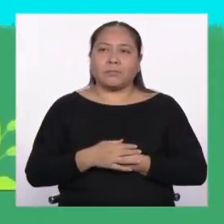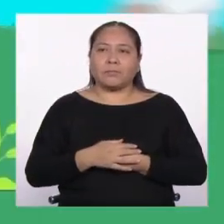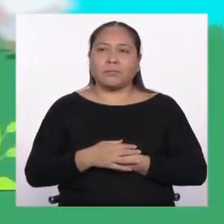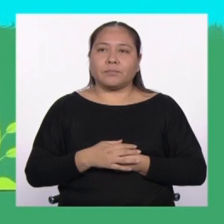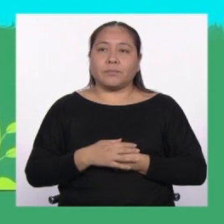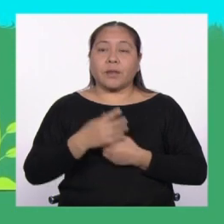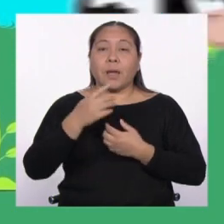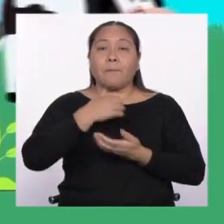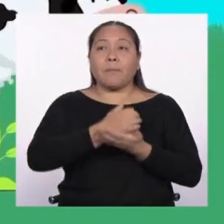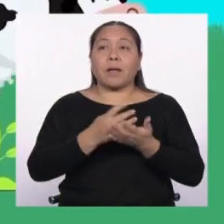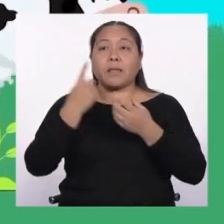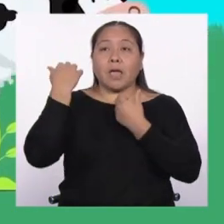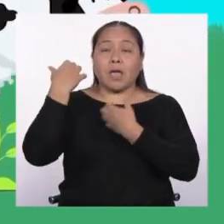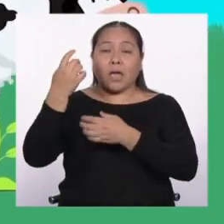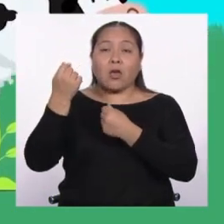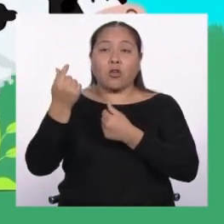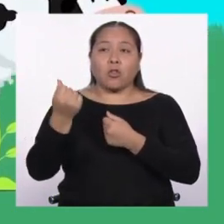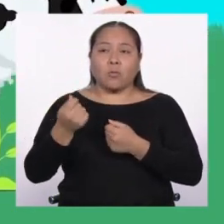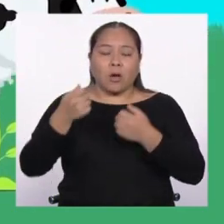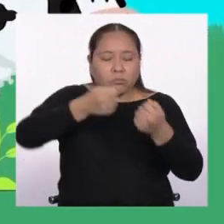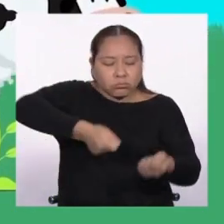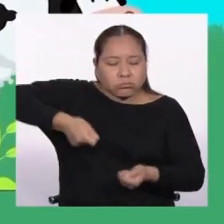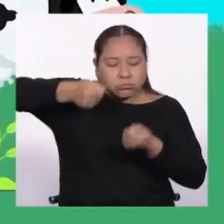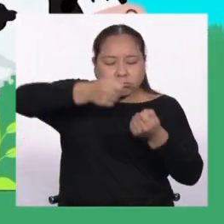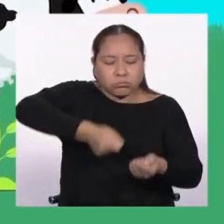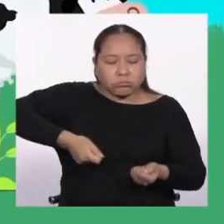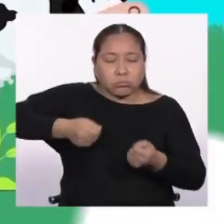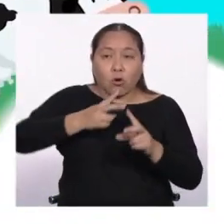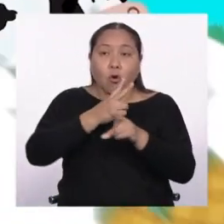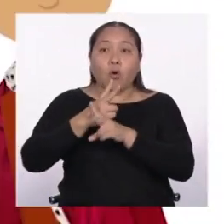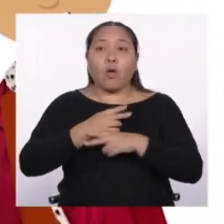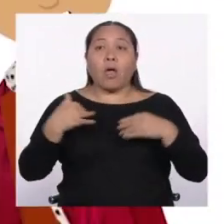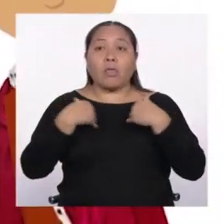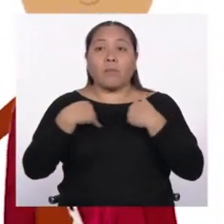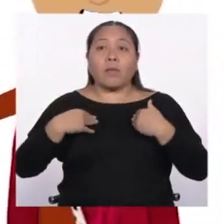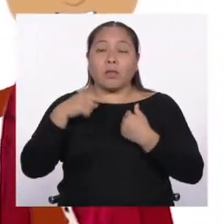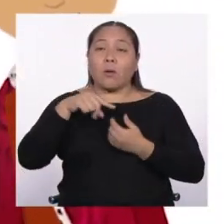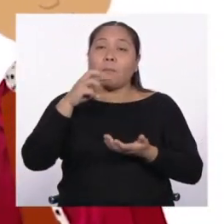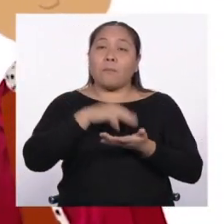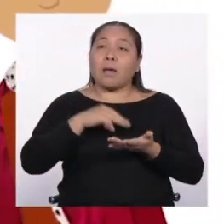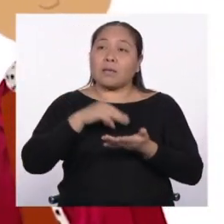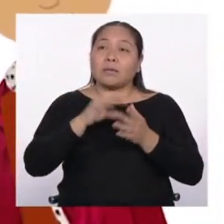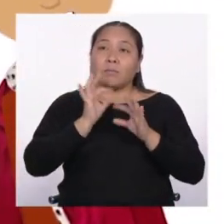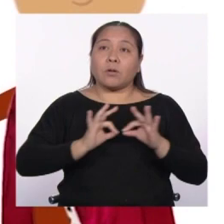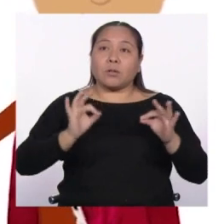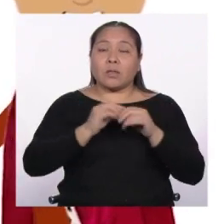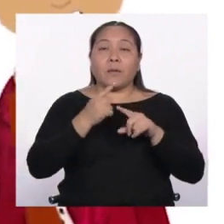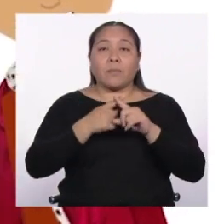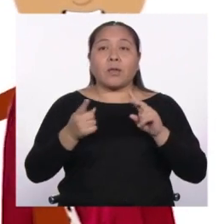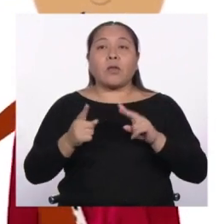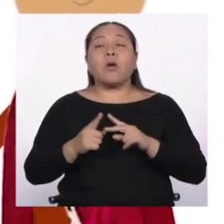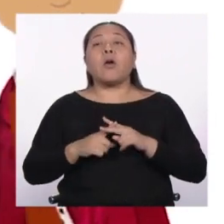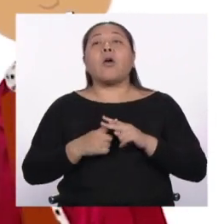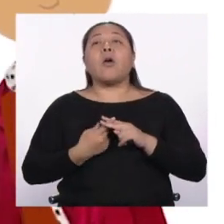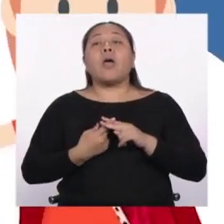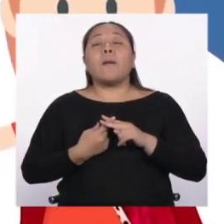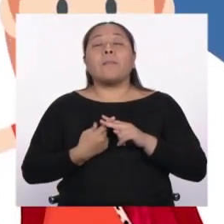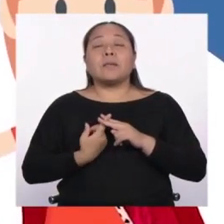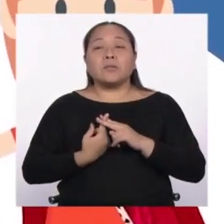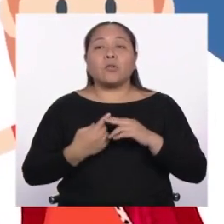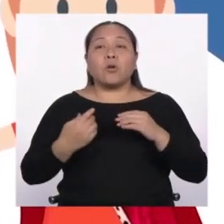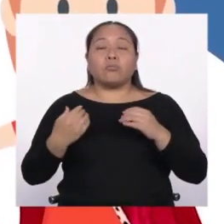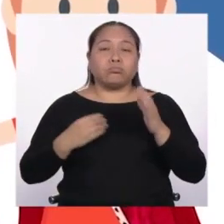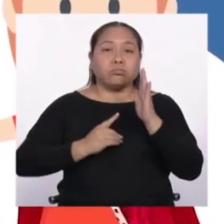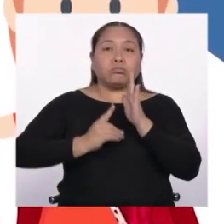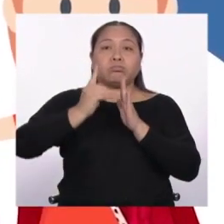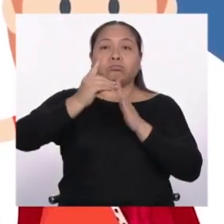aspecto económico, la ganadería y la agricultura fueron las principales fuentes de producción, pero también comenzó a surgir la industria y el comercio.